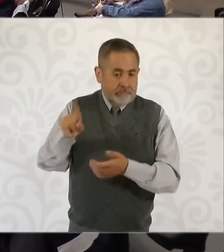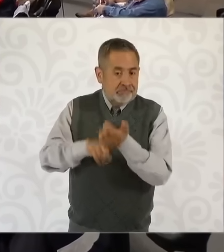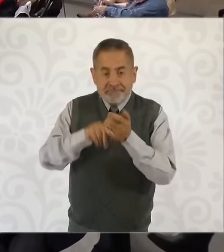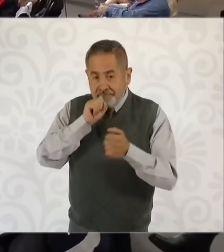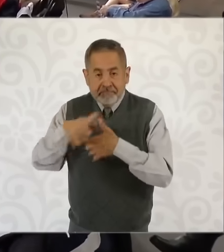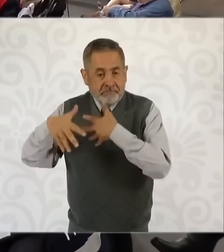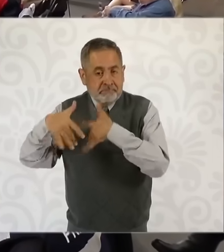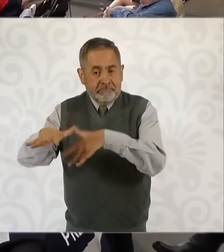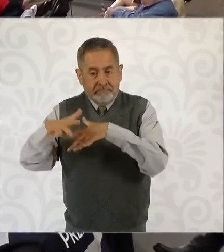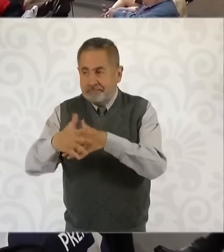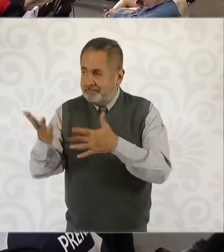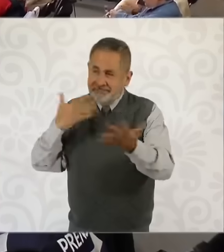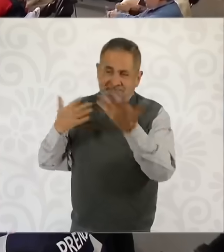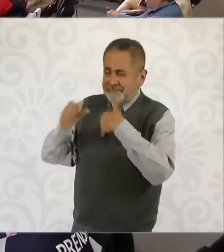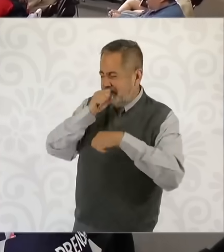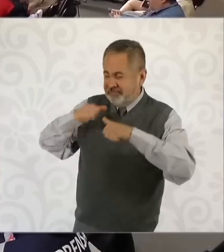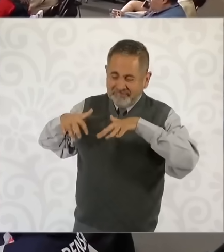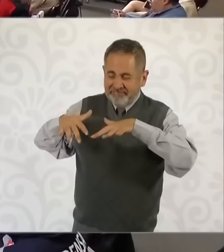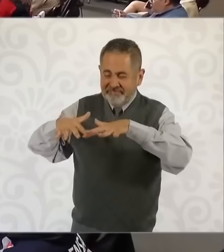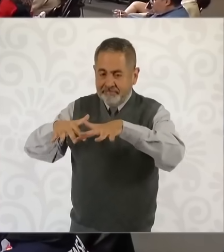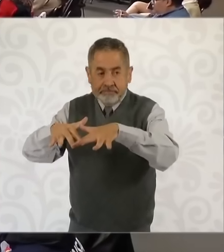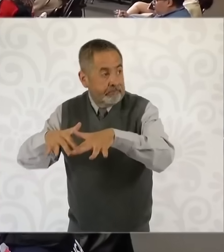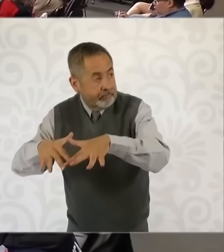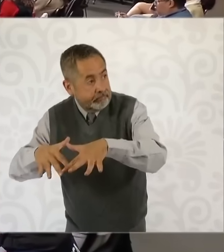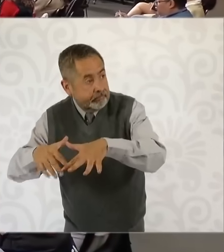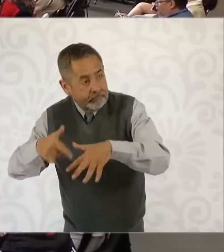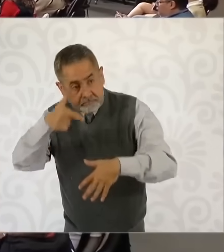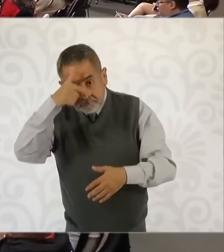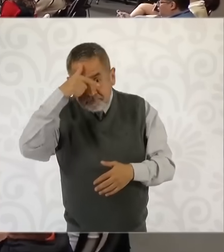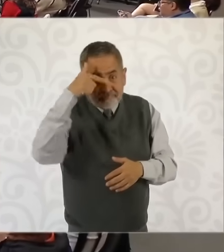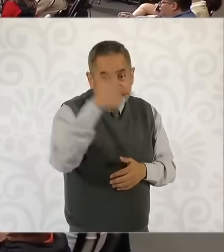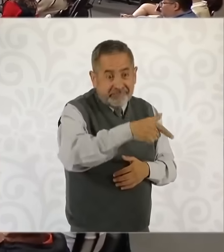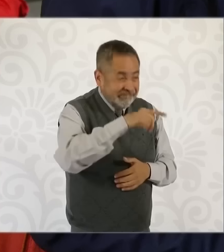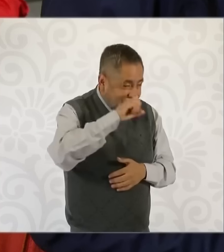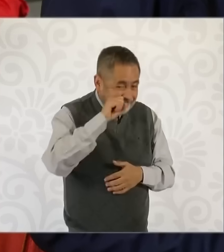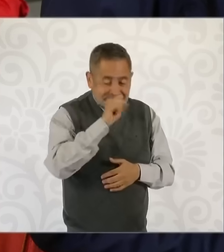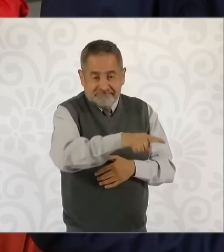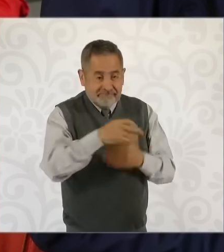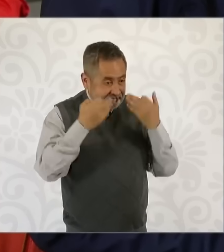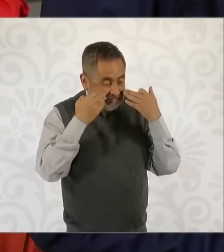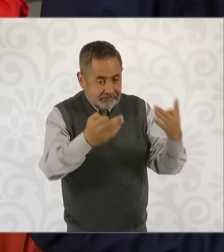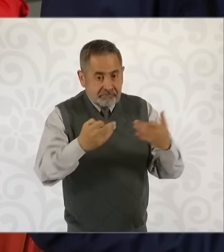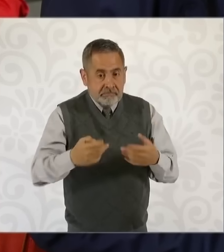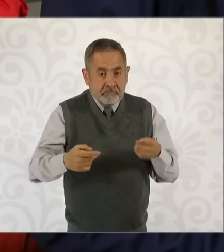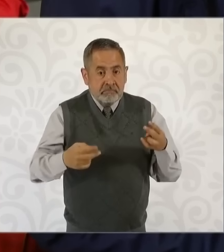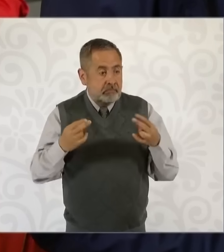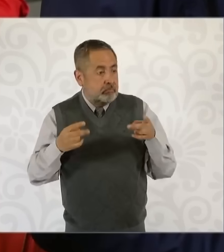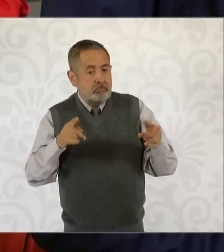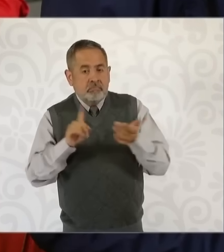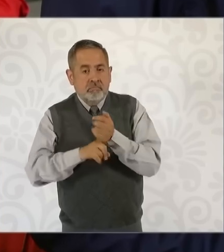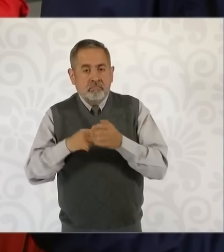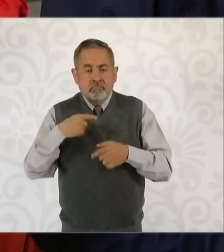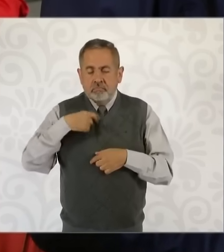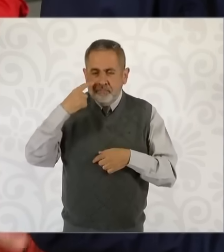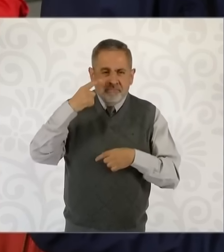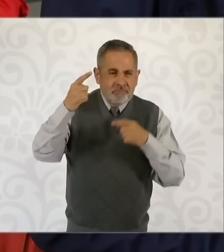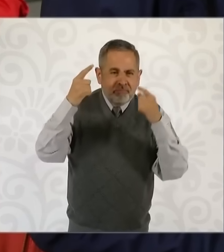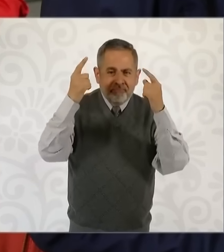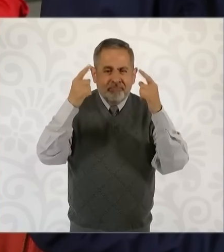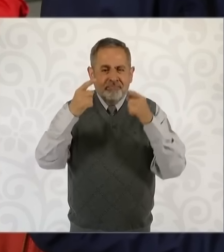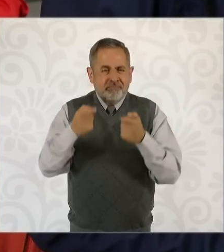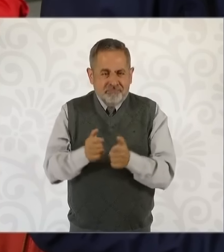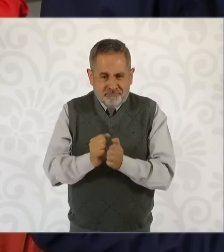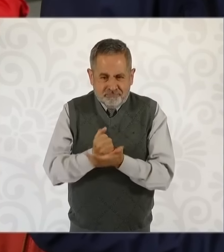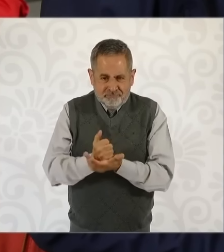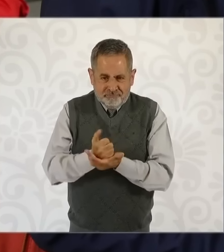hizo muy intensa, cuando de pronto estamos a las vivas, doctora, con drones, con todo, a ver qué